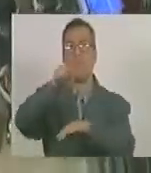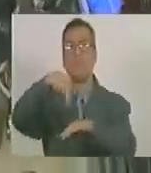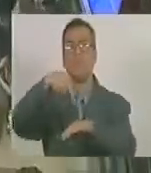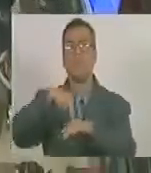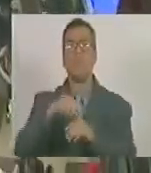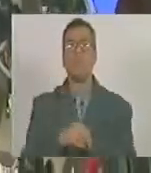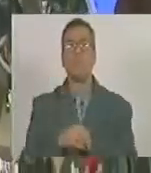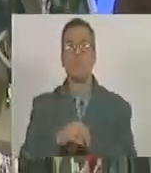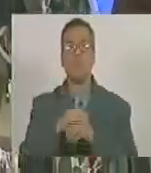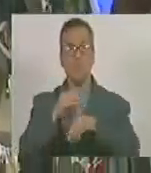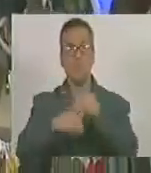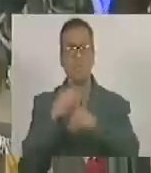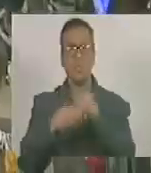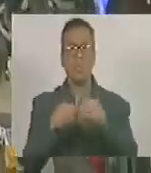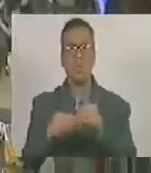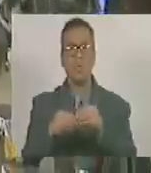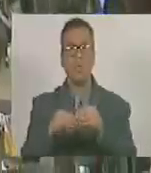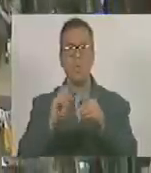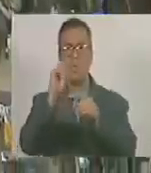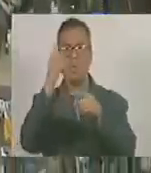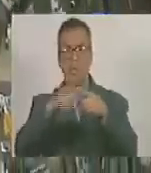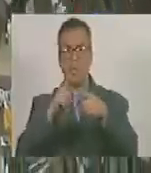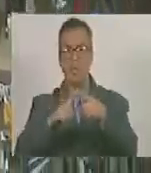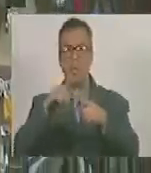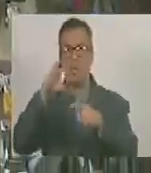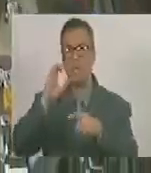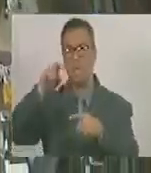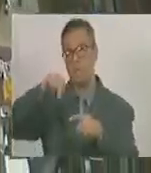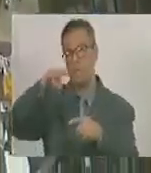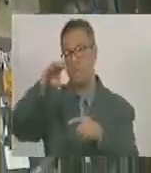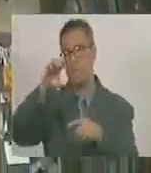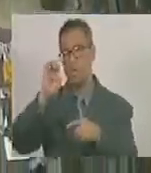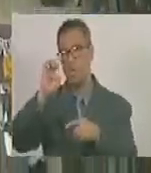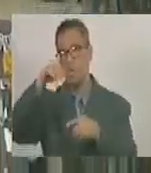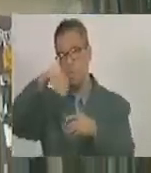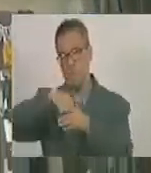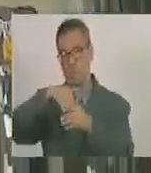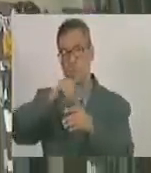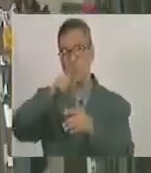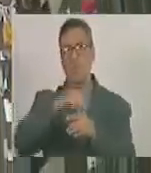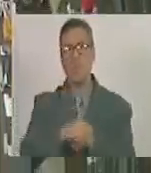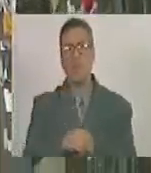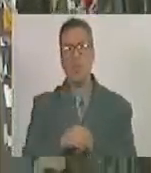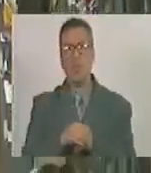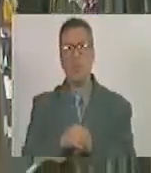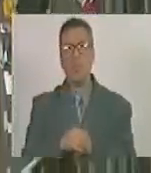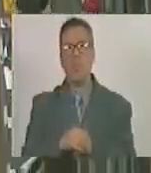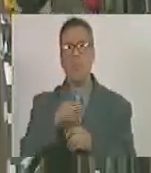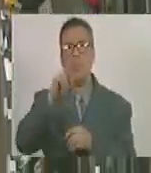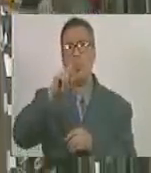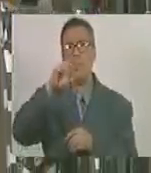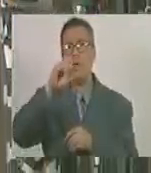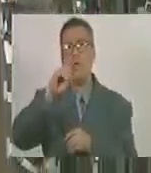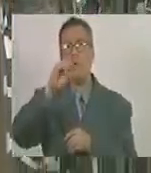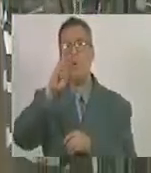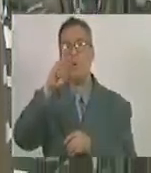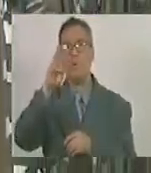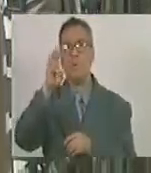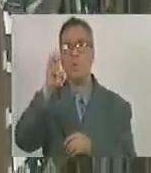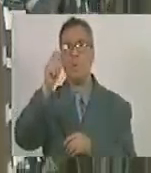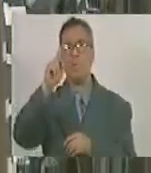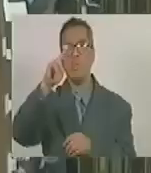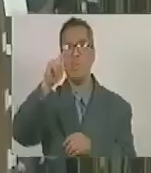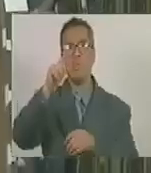Nacional, suscritas por los rectores principales del Consejo Nacional Electoral. Roberto Antonio Picón